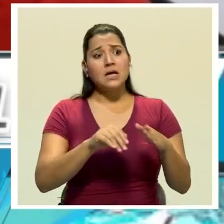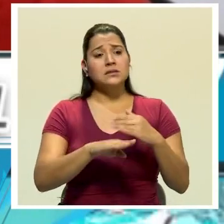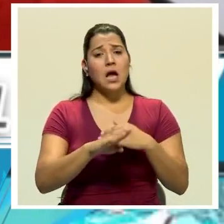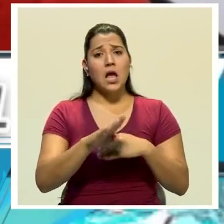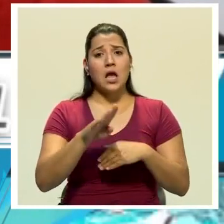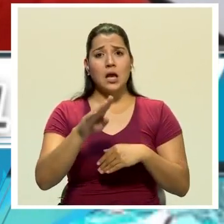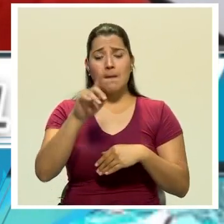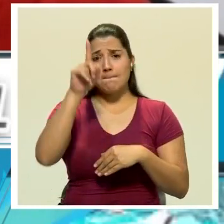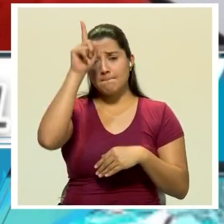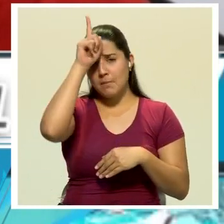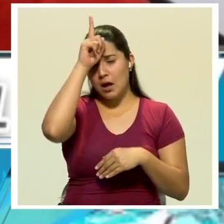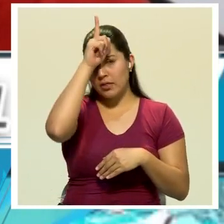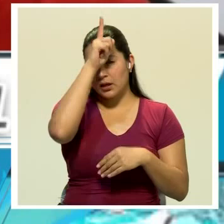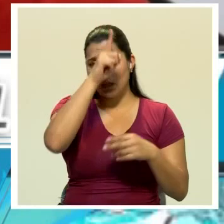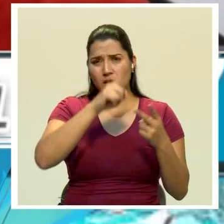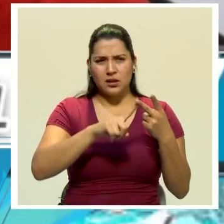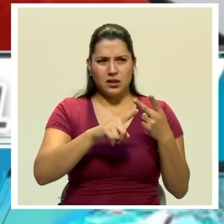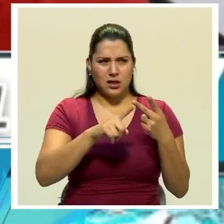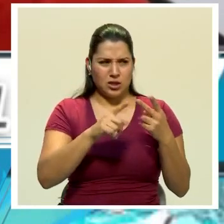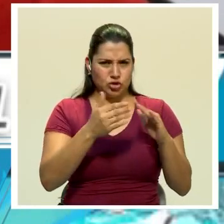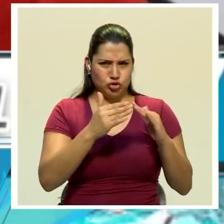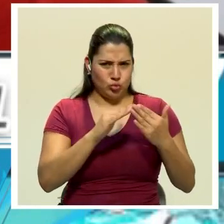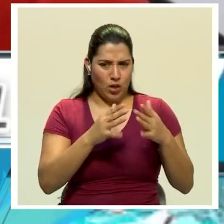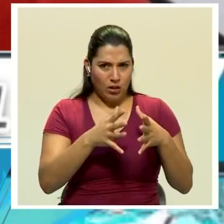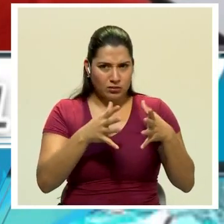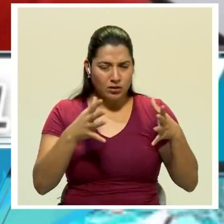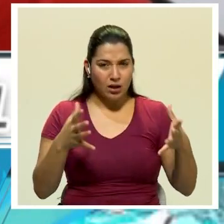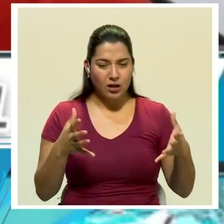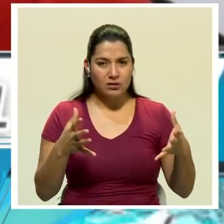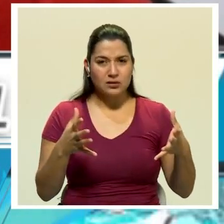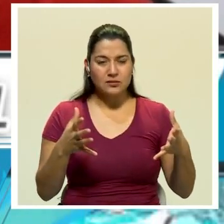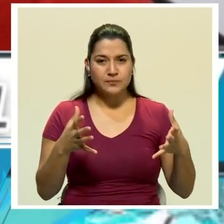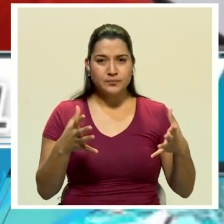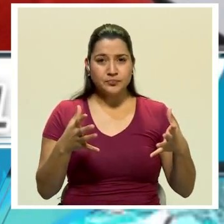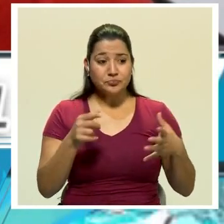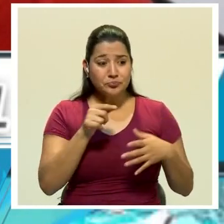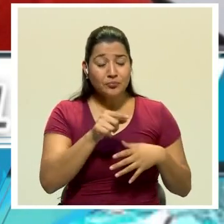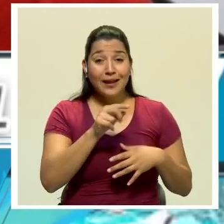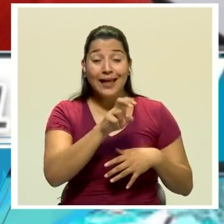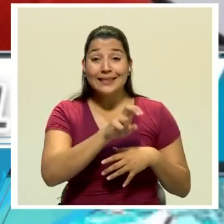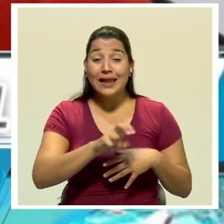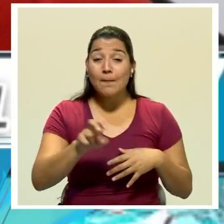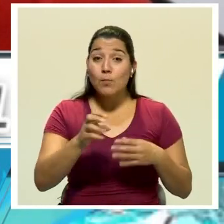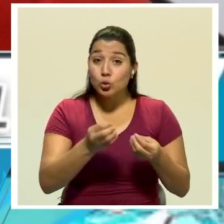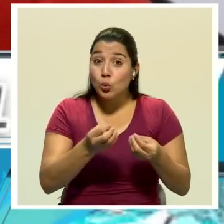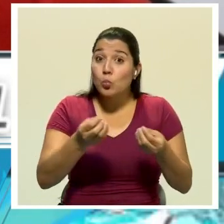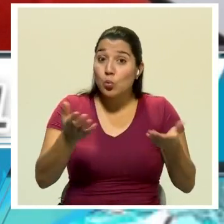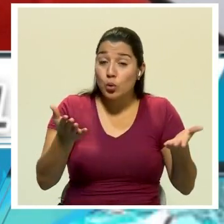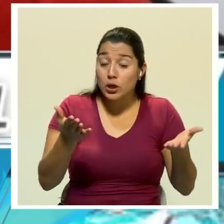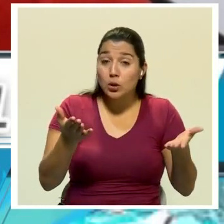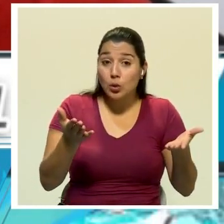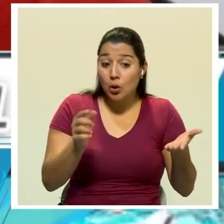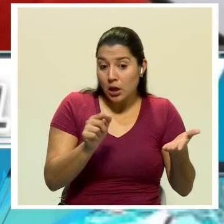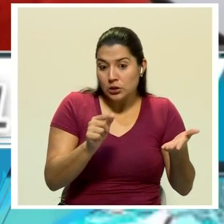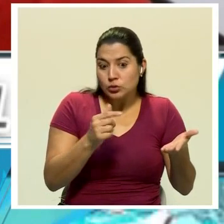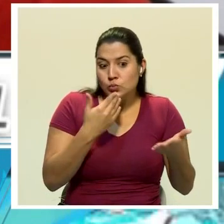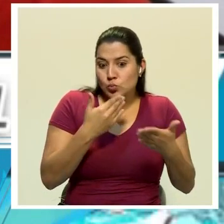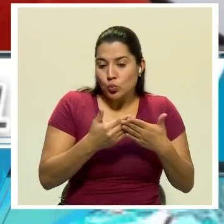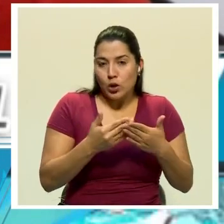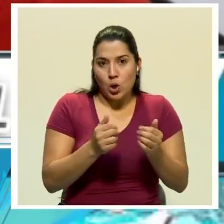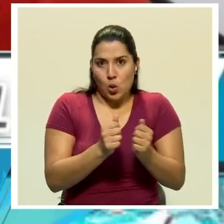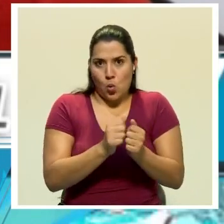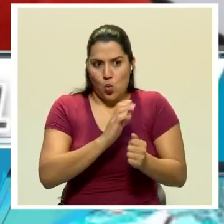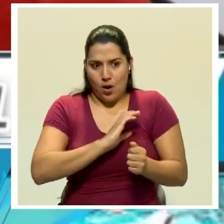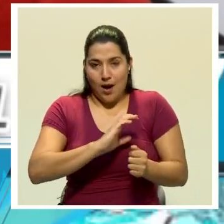Madrid, en grandes ciudades en donde el transporte público es un transporte público de calidad